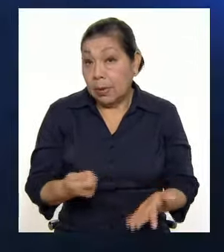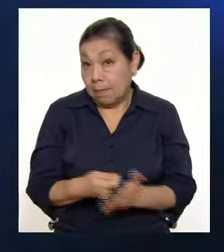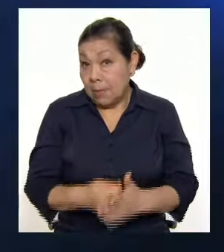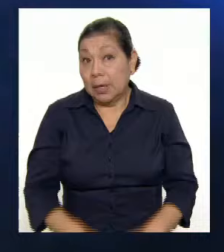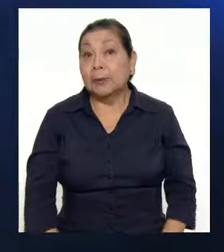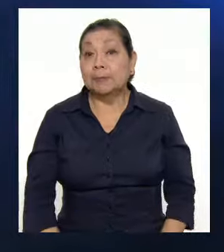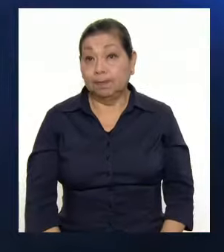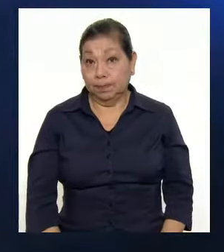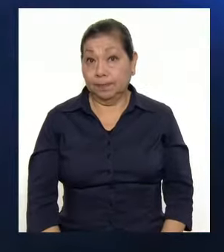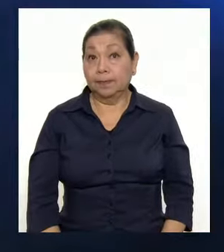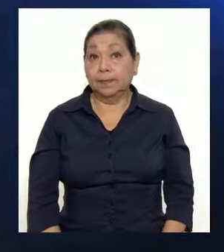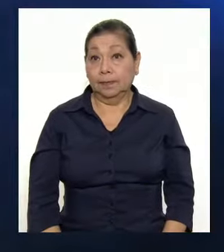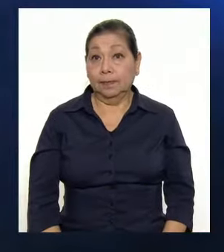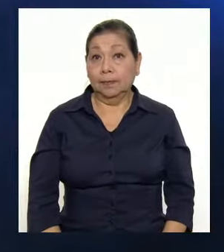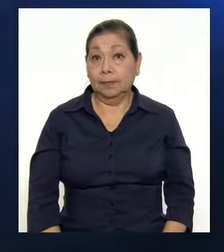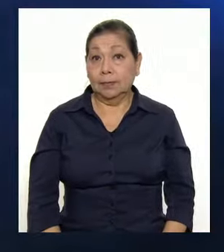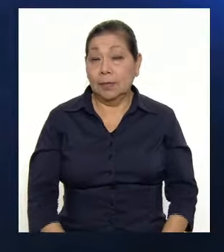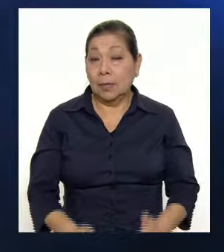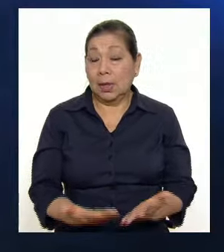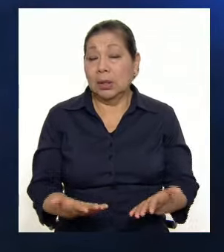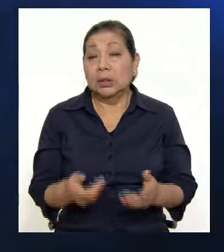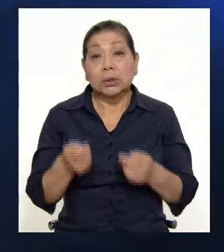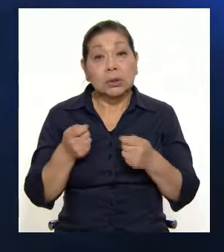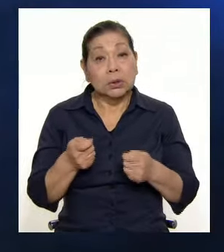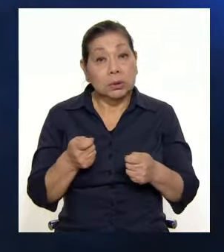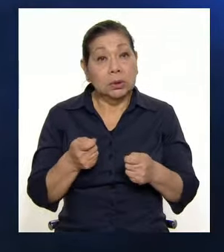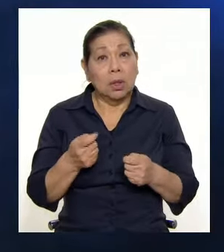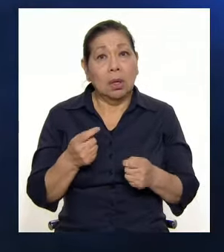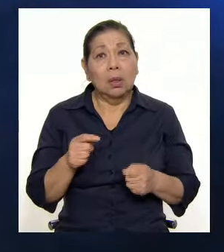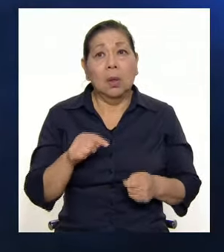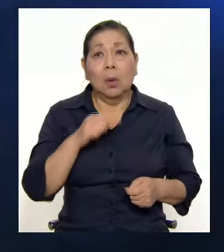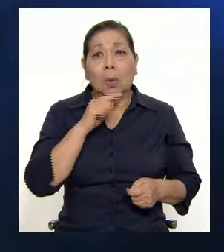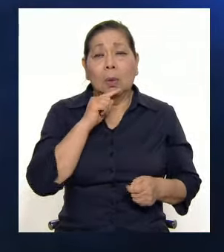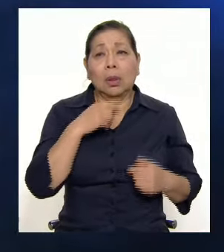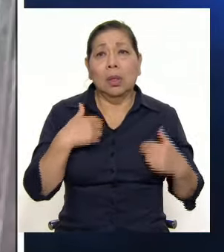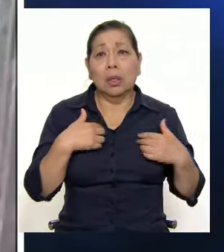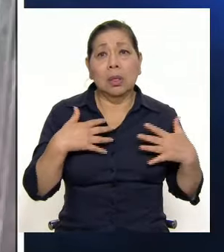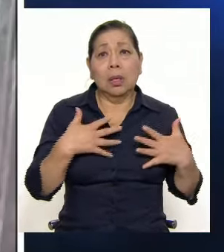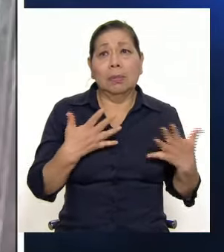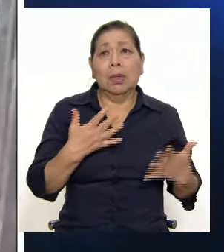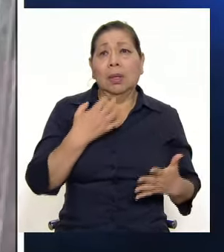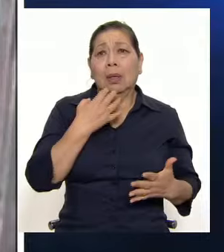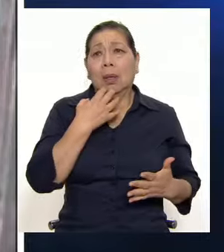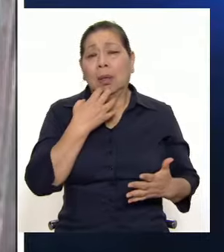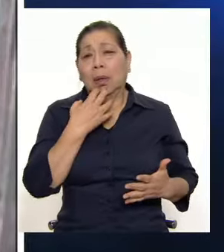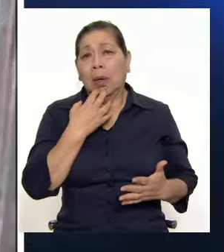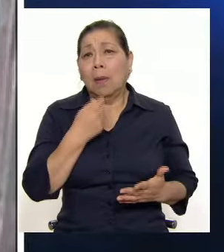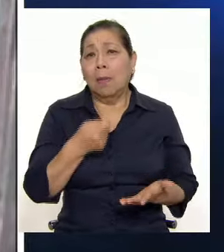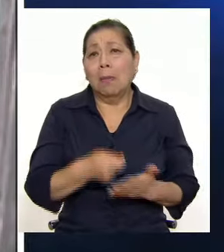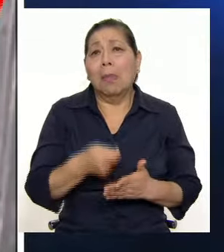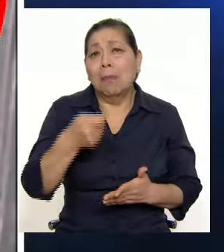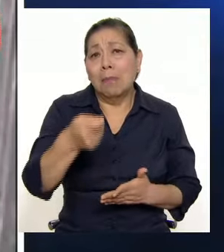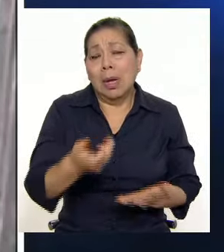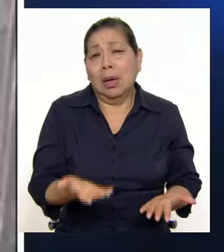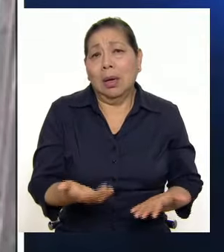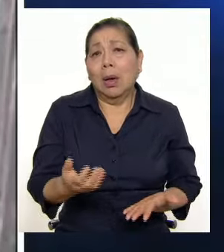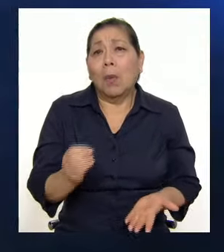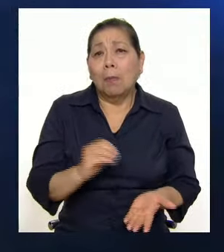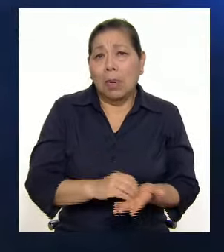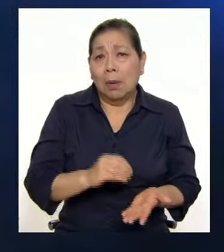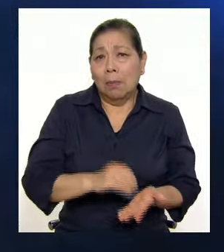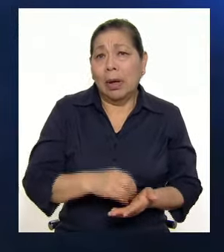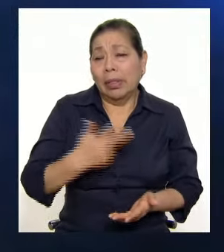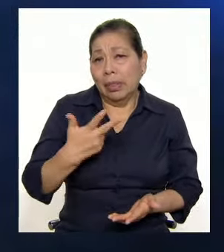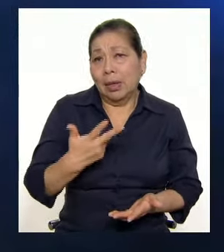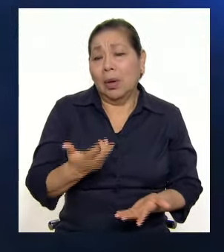cupo. Ante su insistencia, la atemorizada mujer no vio otra opción que darle el dinero. Ya era la tercera vez